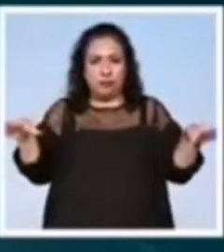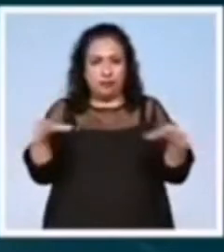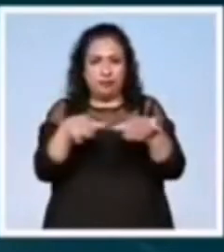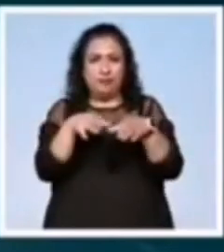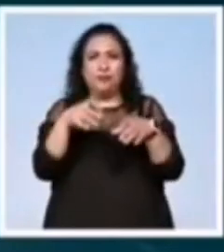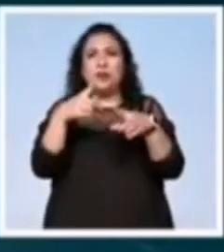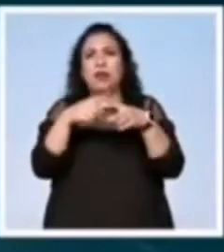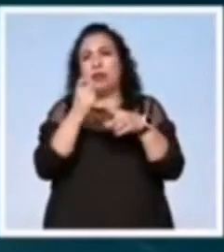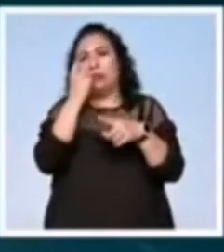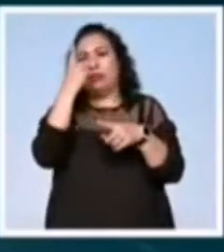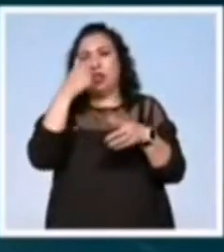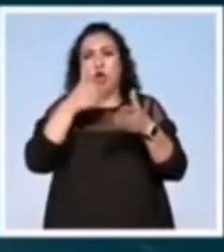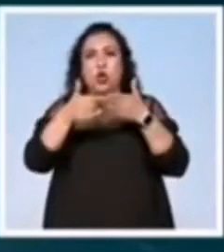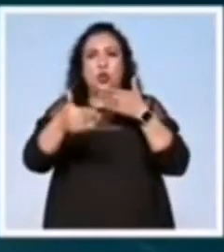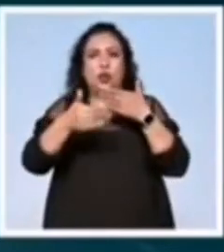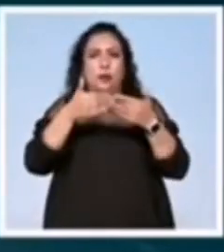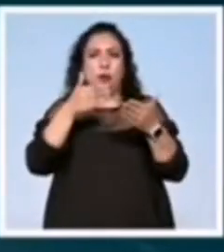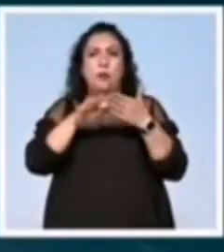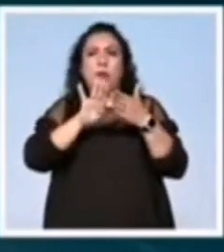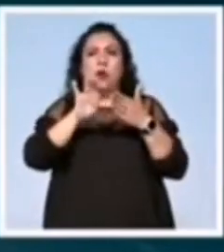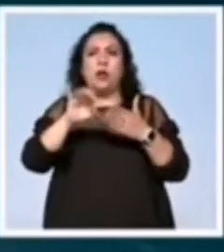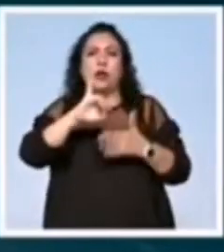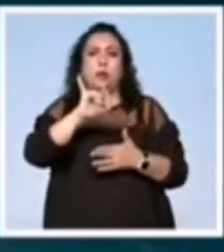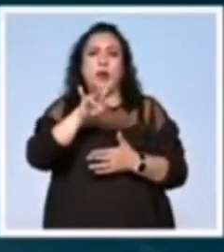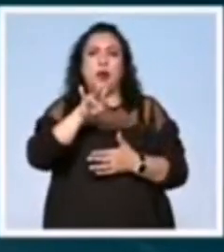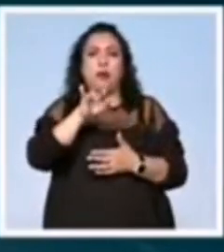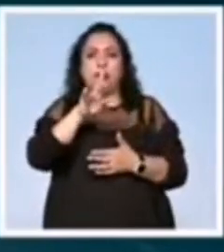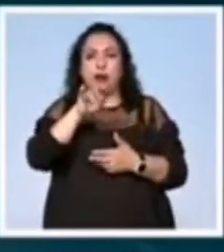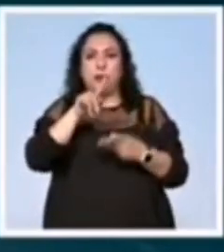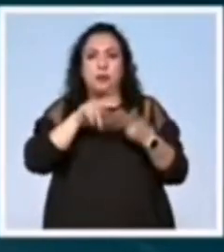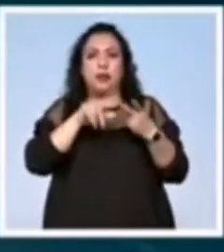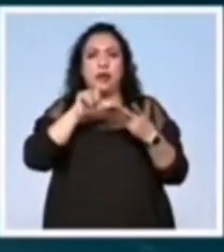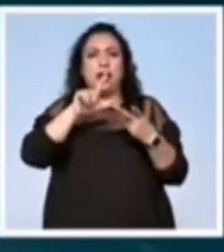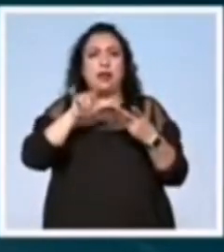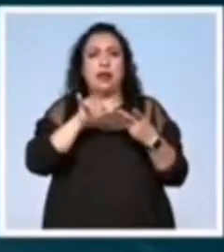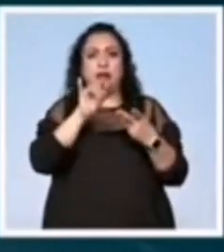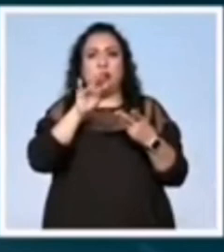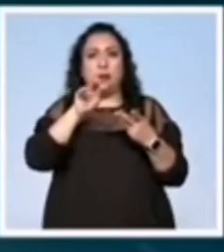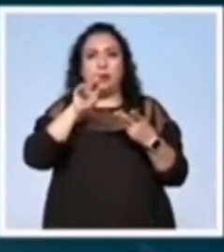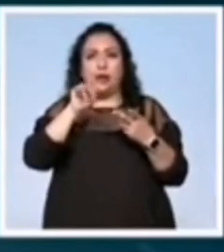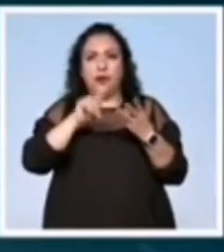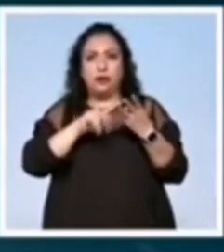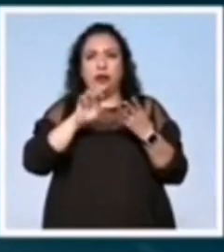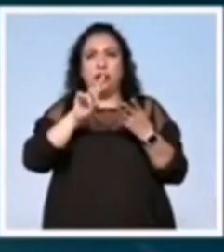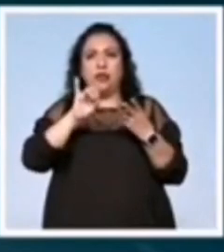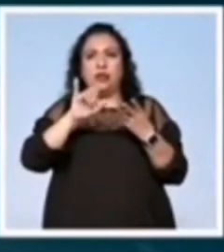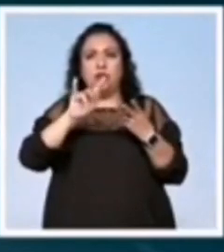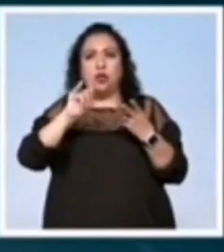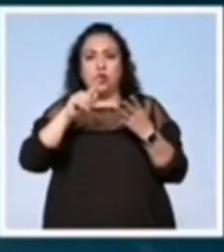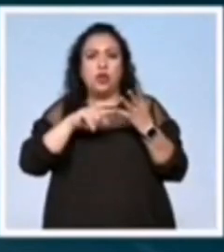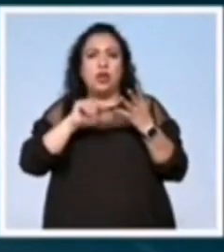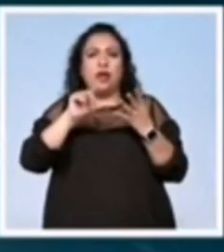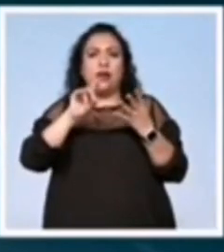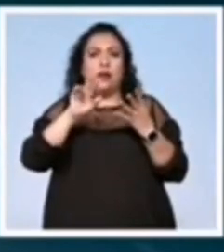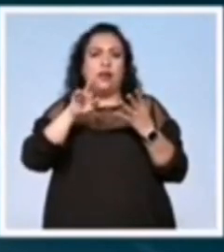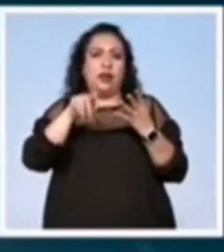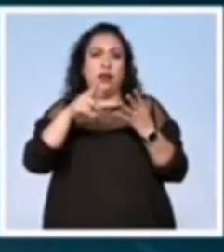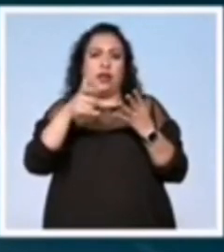reunió obra de creadores contemporáneos como Javier Ramírez Limón, Alejandra Platt, Edith Cota y Adrián